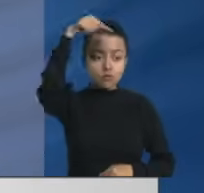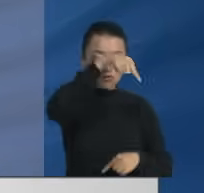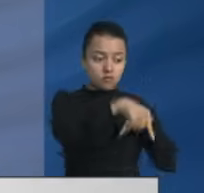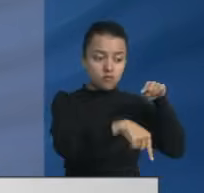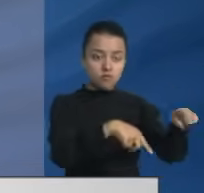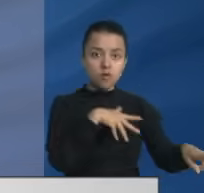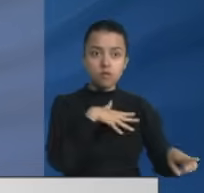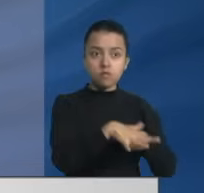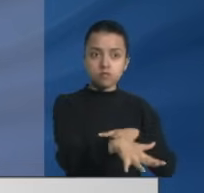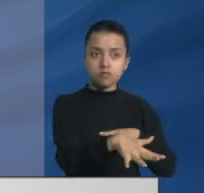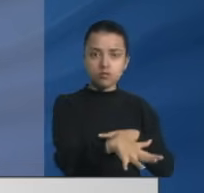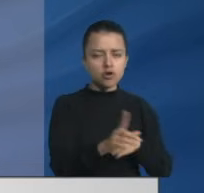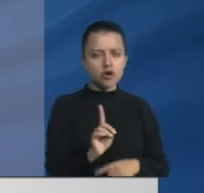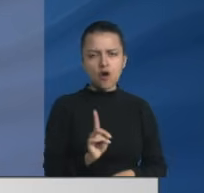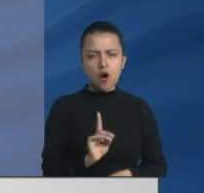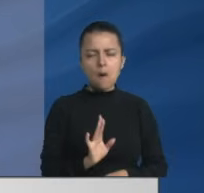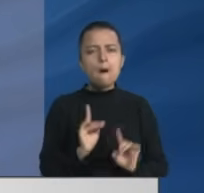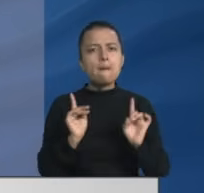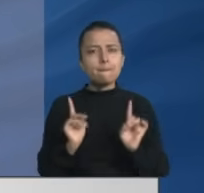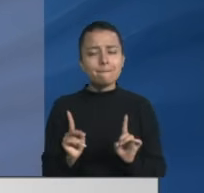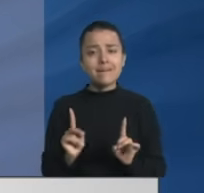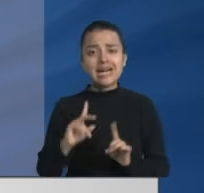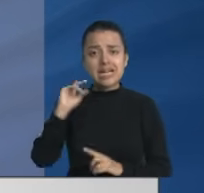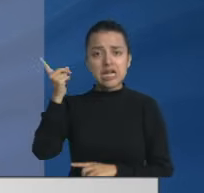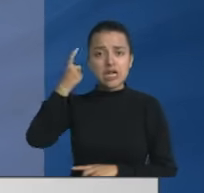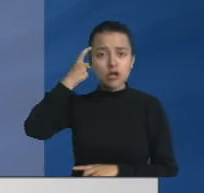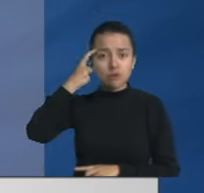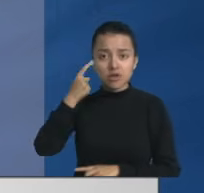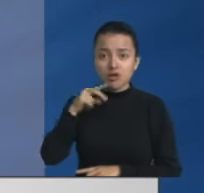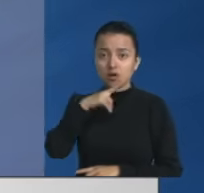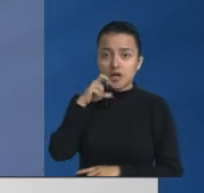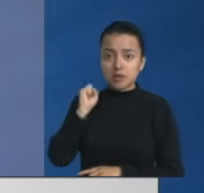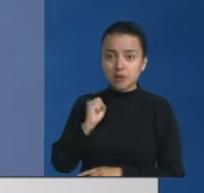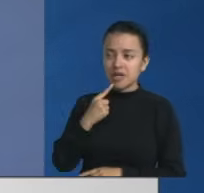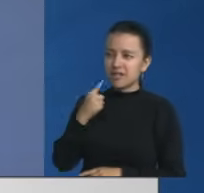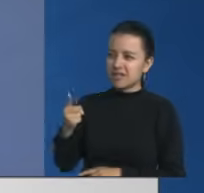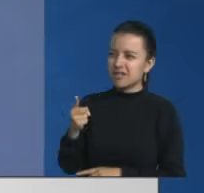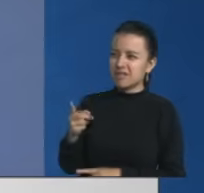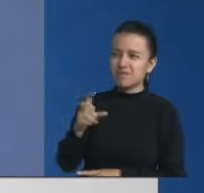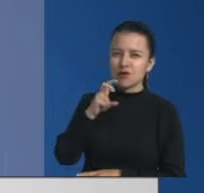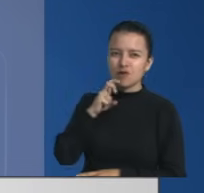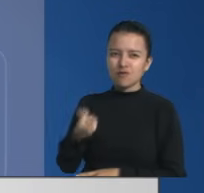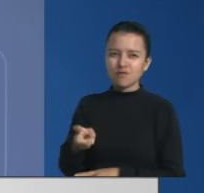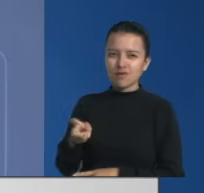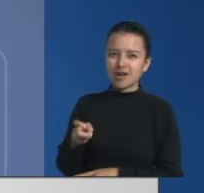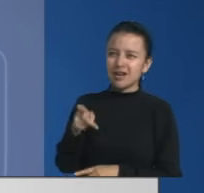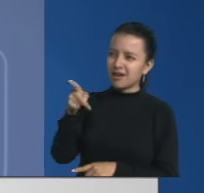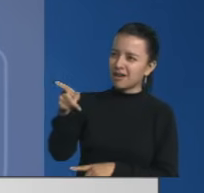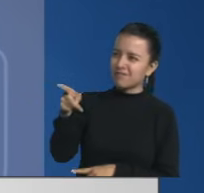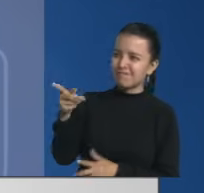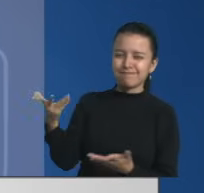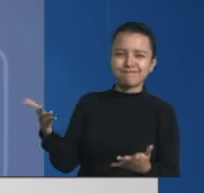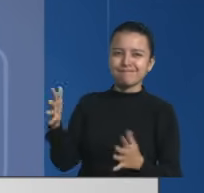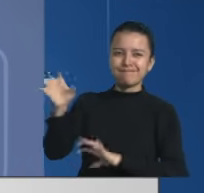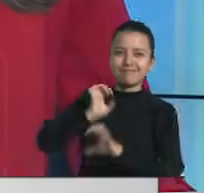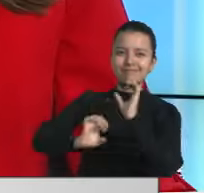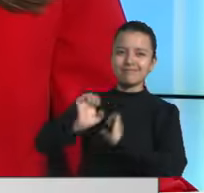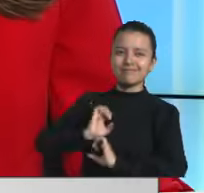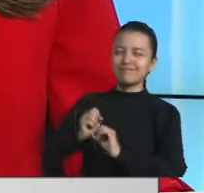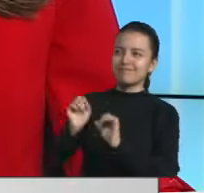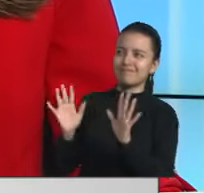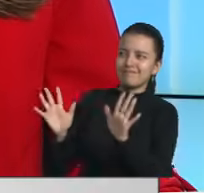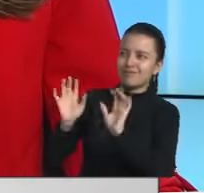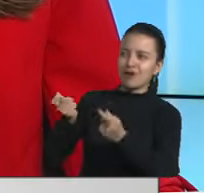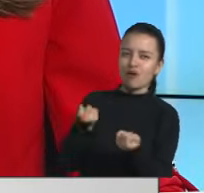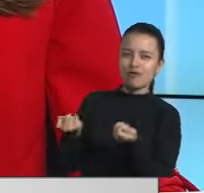la producción industrial, mientras que el gobierno dijo que estos ataques están siendo frustrados por las defensas aéreas.